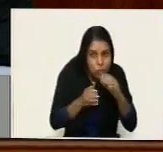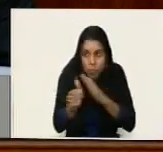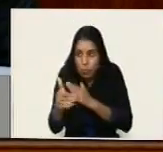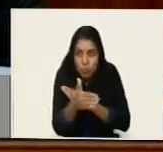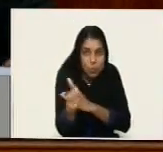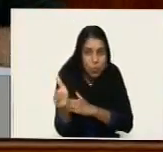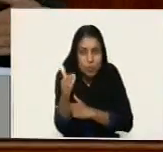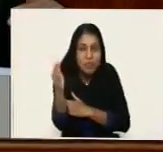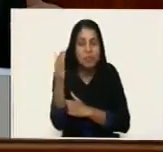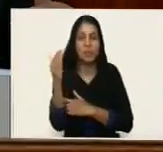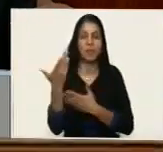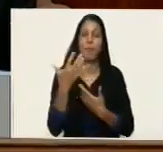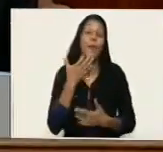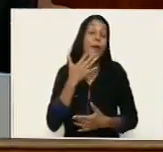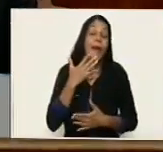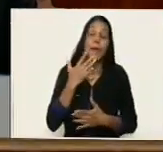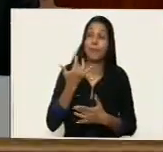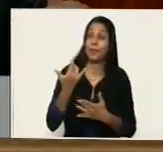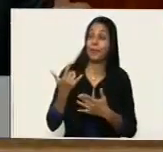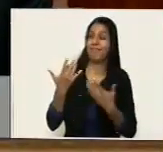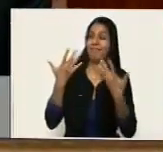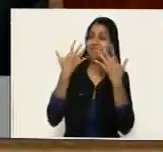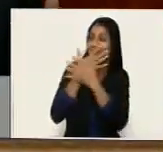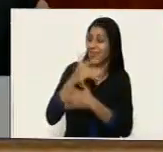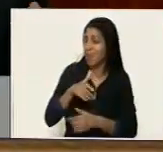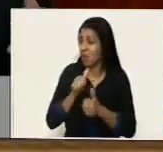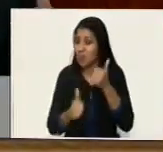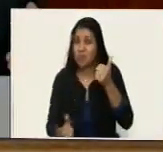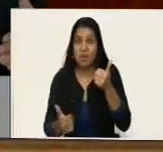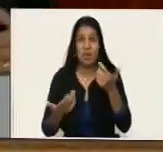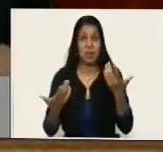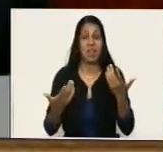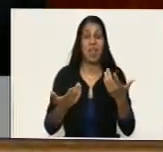No, yo digo esto porque los que casi, los negativistas, no,